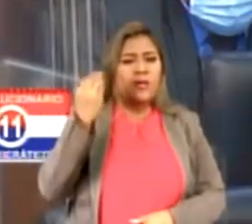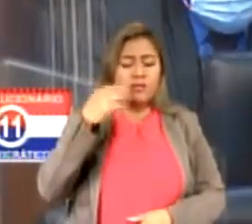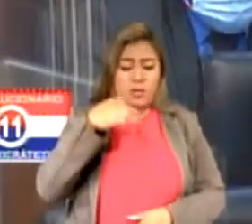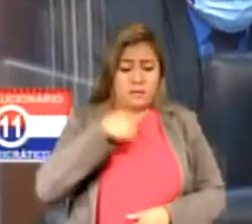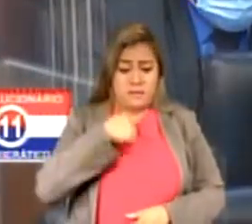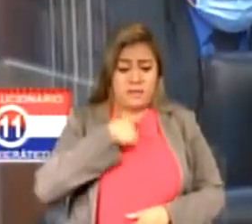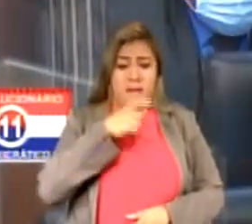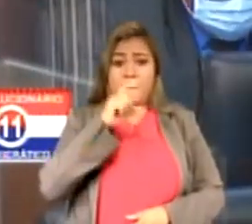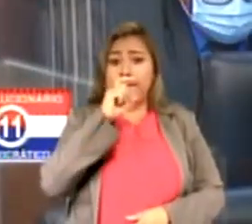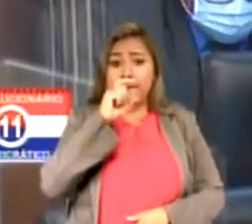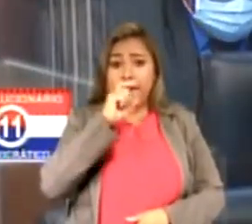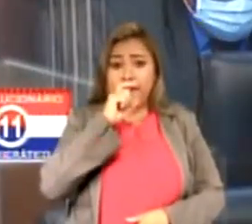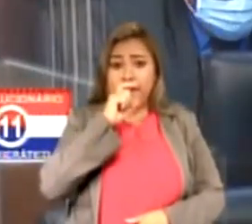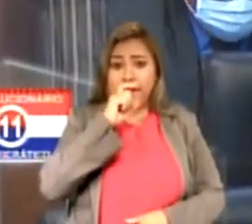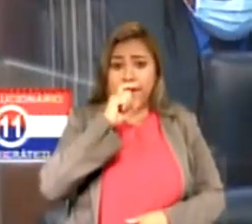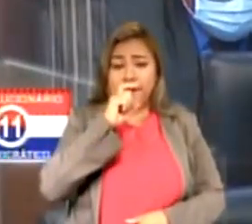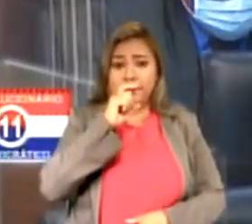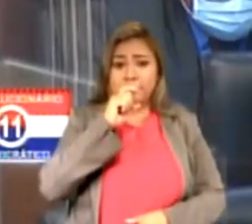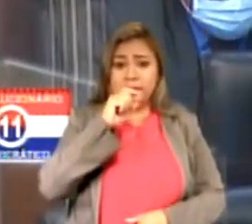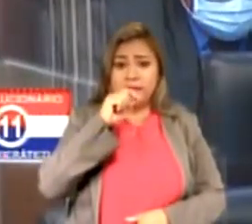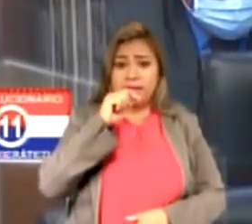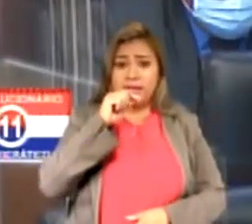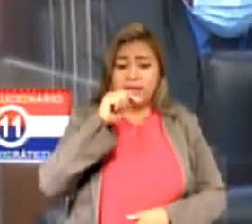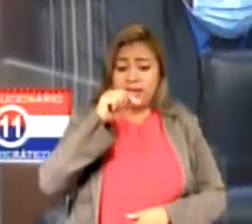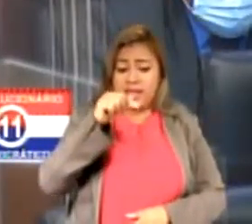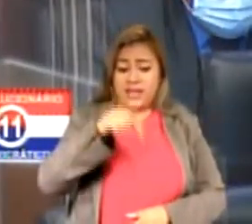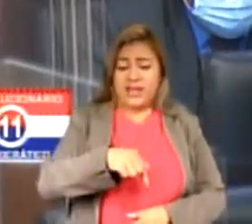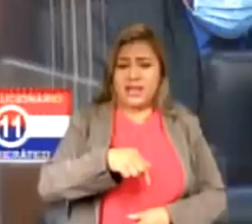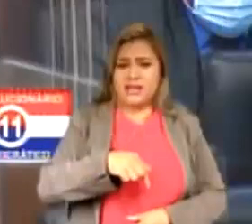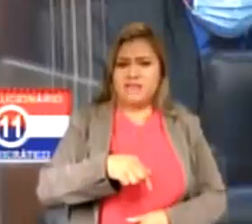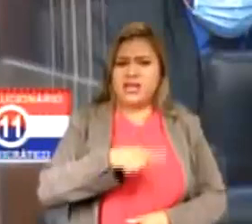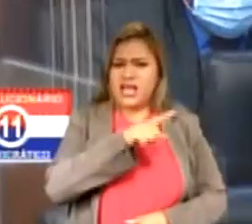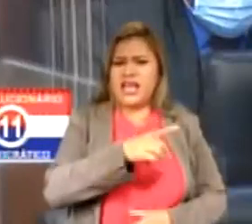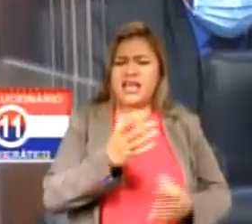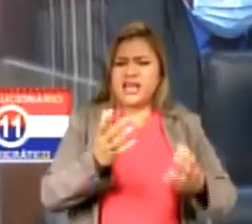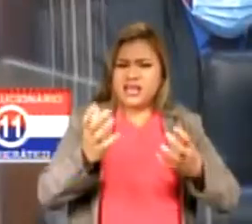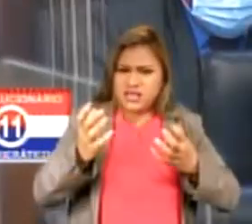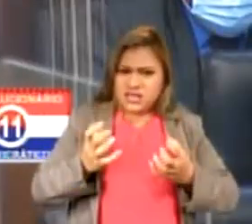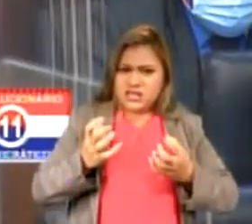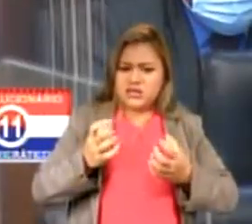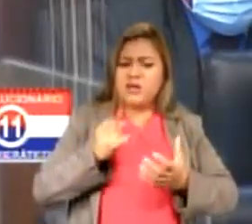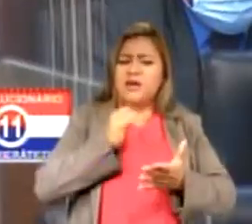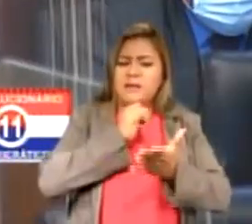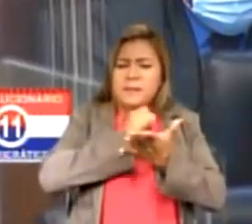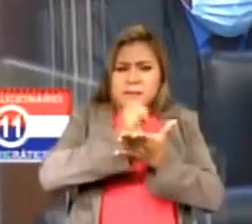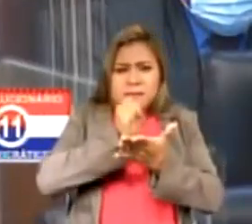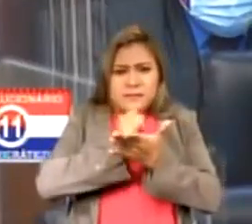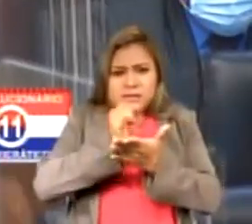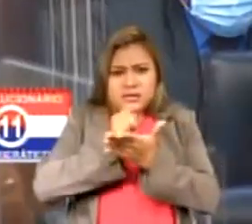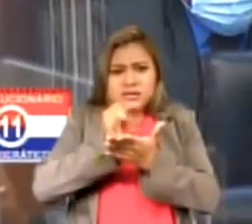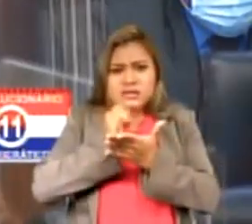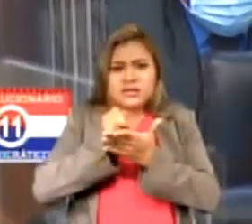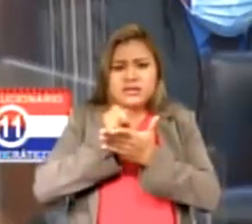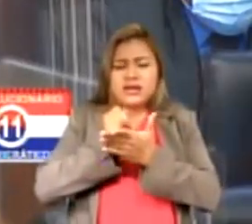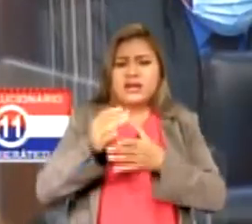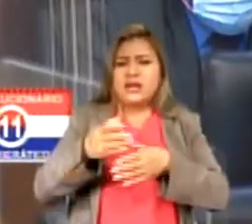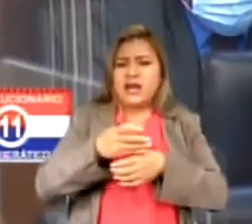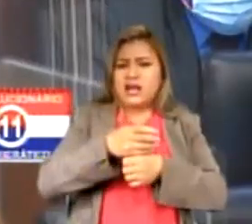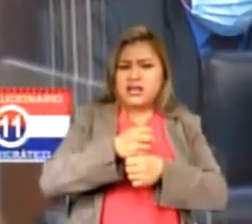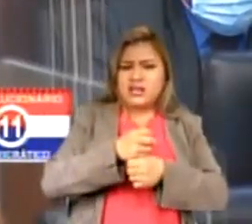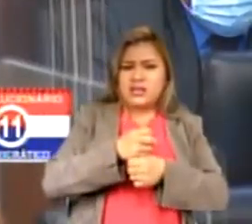fue procurador de la República y quiso investigar los peculados que se hicieron a la Caja del